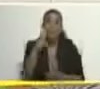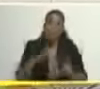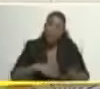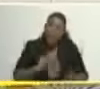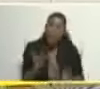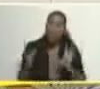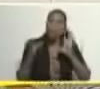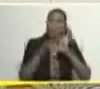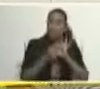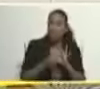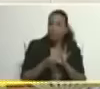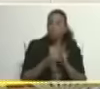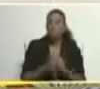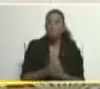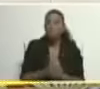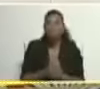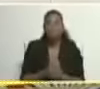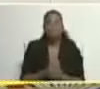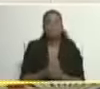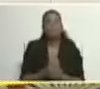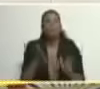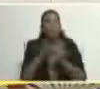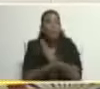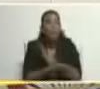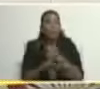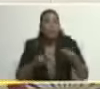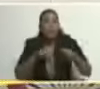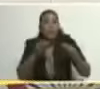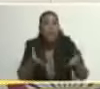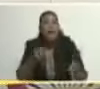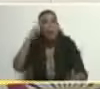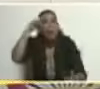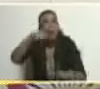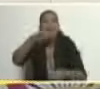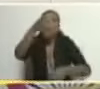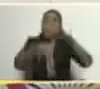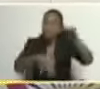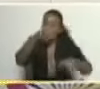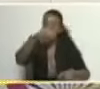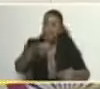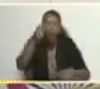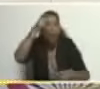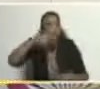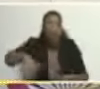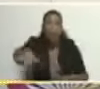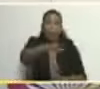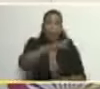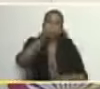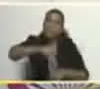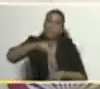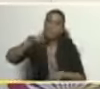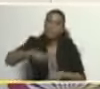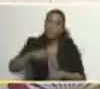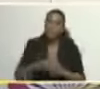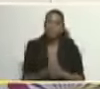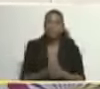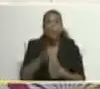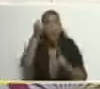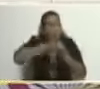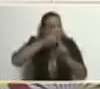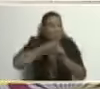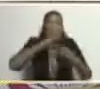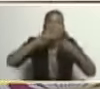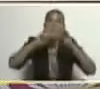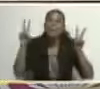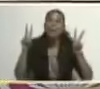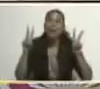puede articular, que es llevando las causas justas de los pueblos, luchando por la